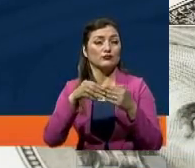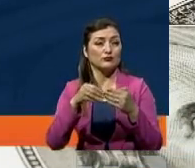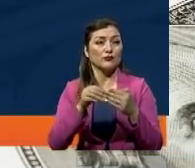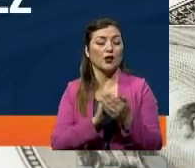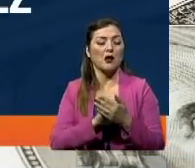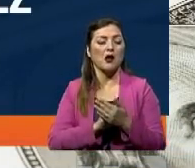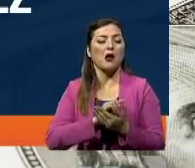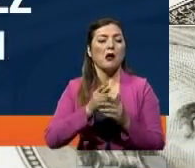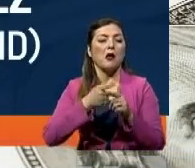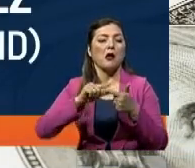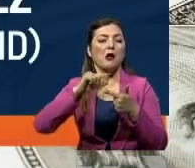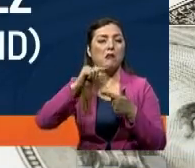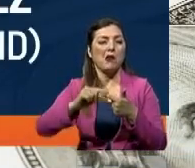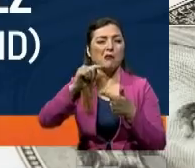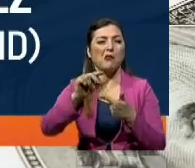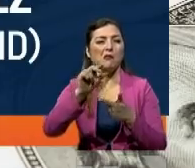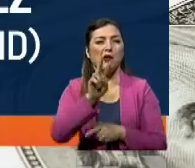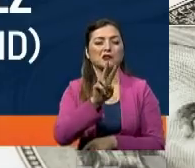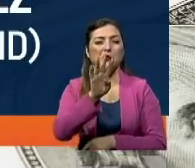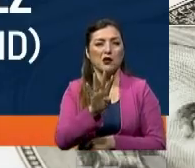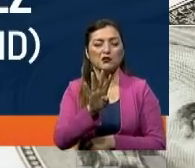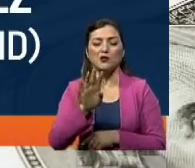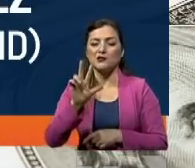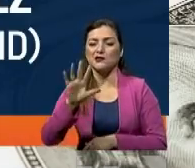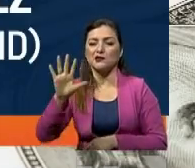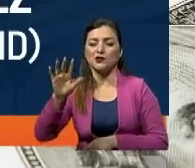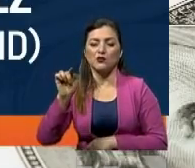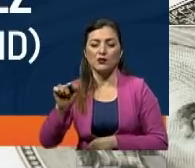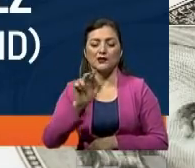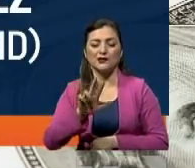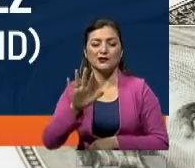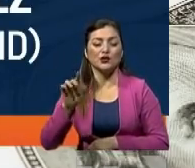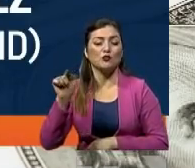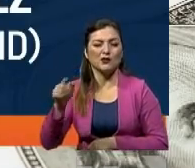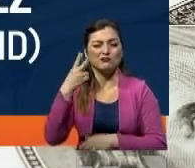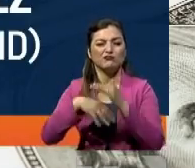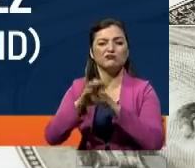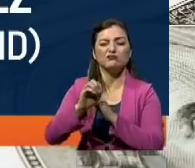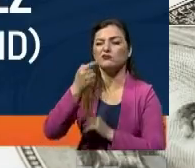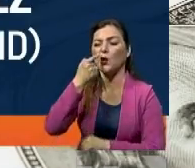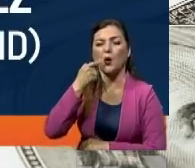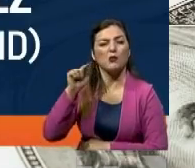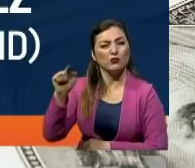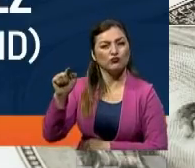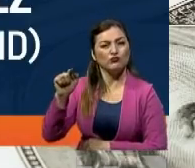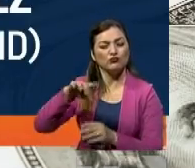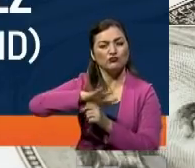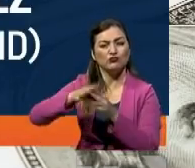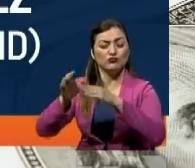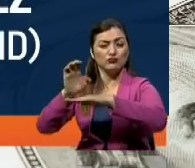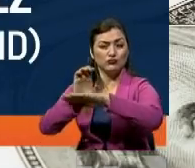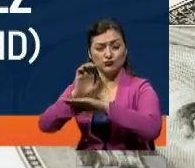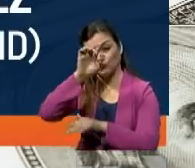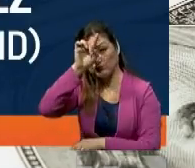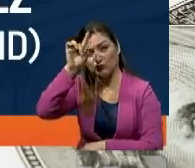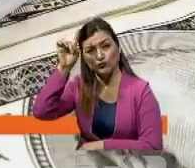pagos adicionales de 35 mil dólares cada uno a los hijos de Gonzalo Alonso Martínez, cónsul honorario de Ecuador en Madrid